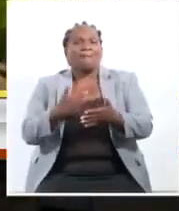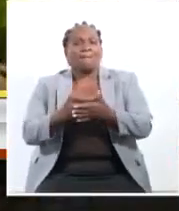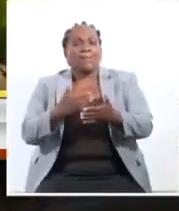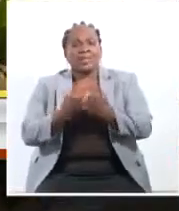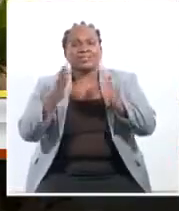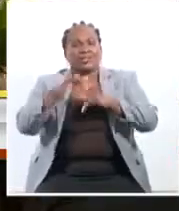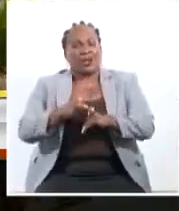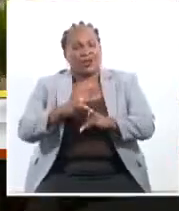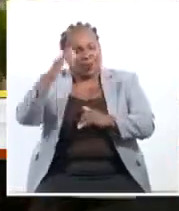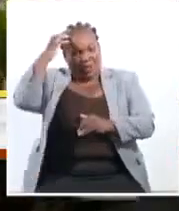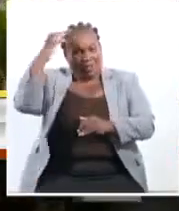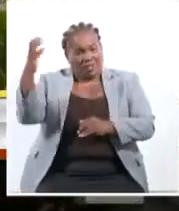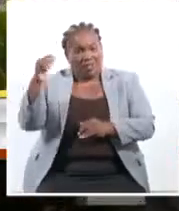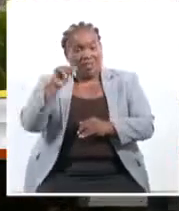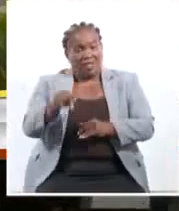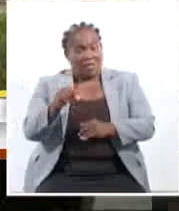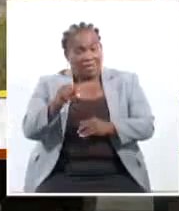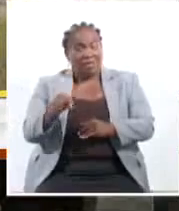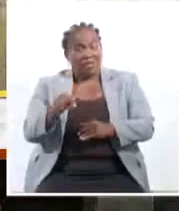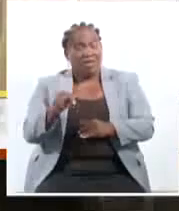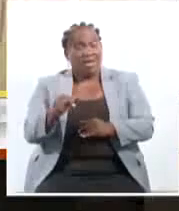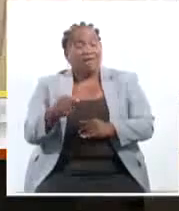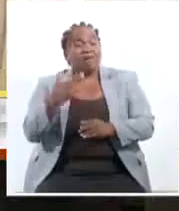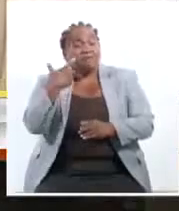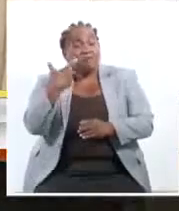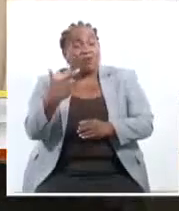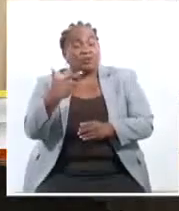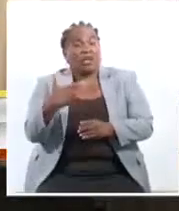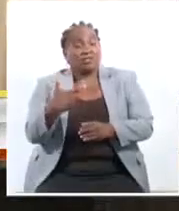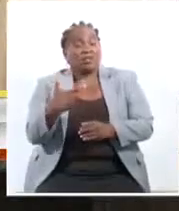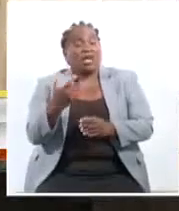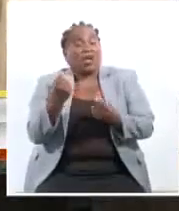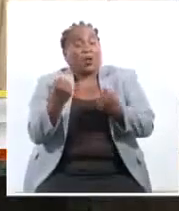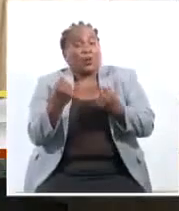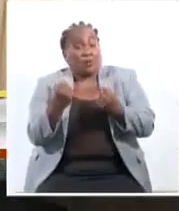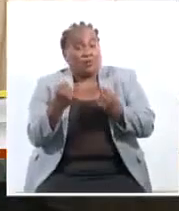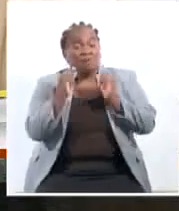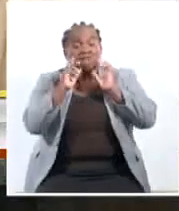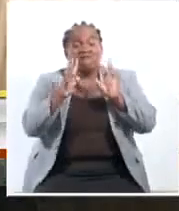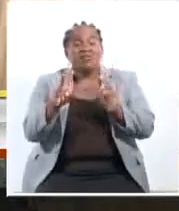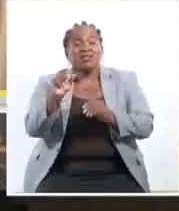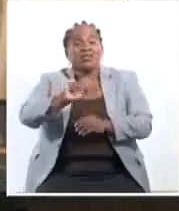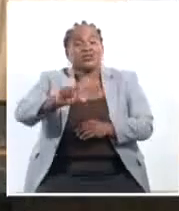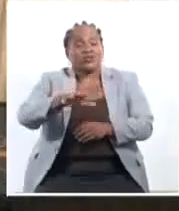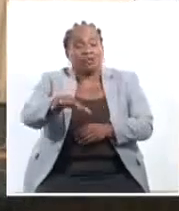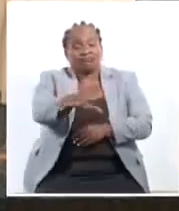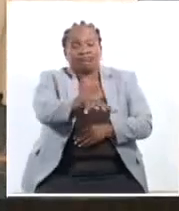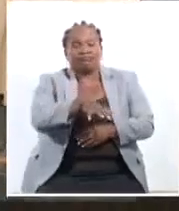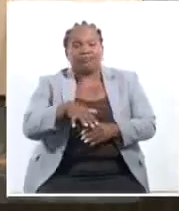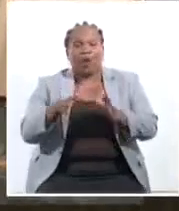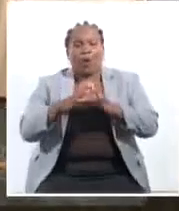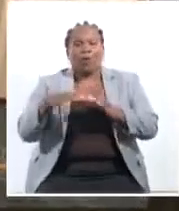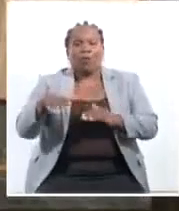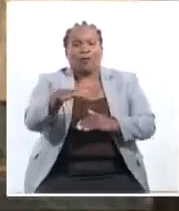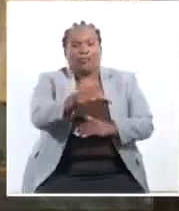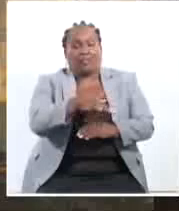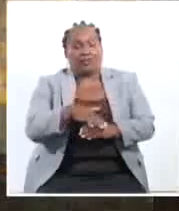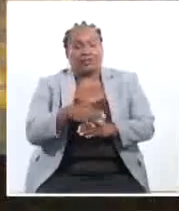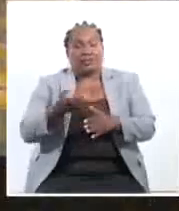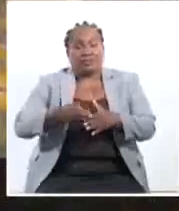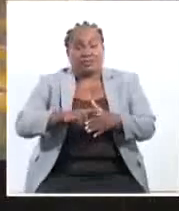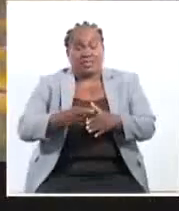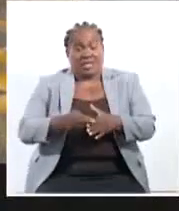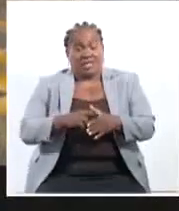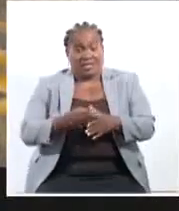estatales que impactan significativamente tanto en las economías como en la vida social de localidades y comunidades el representante